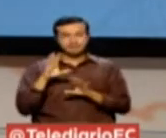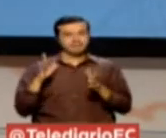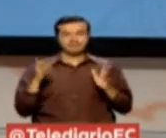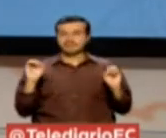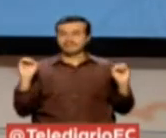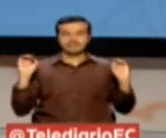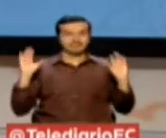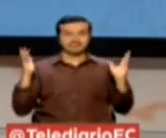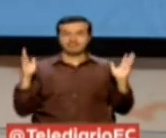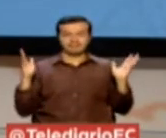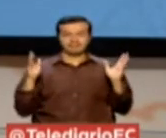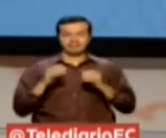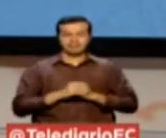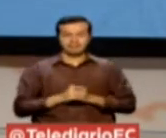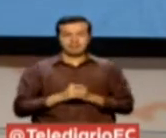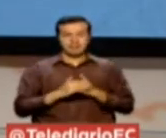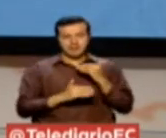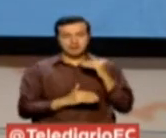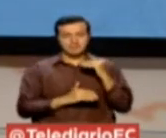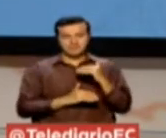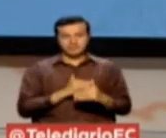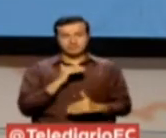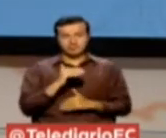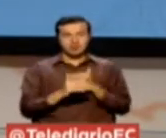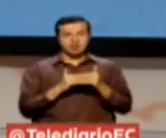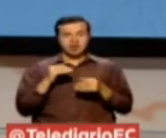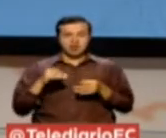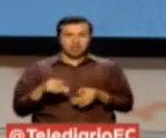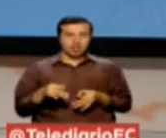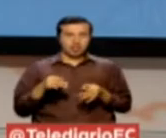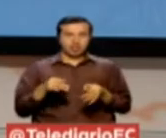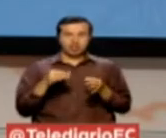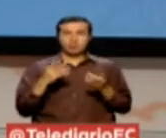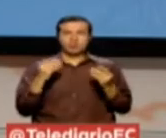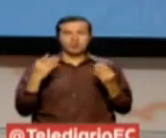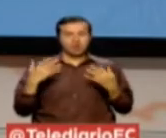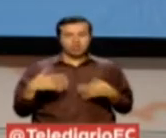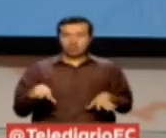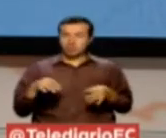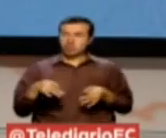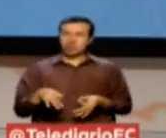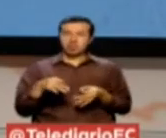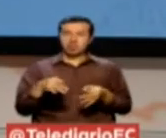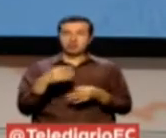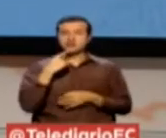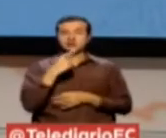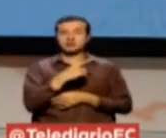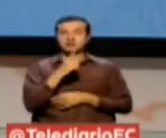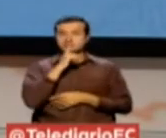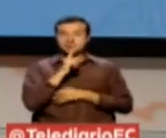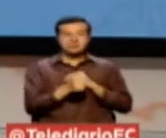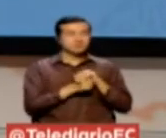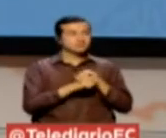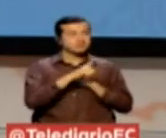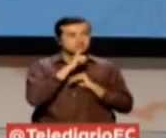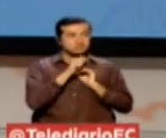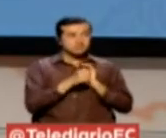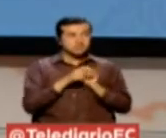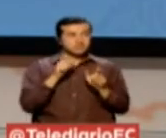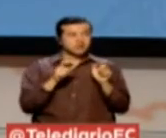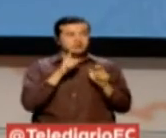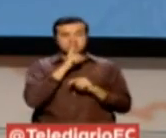y los procesos se mueven muy lentamente. Se habla de encubrimiento de los